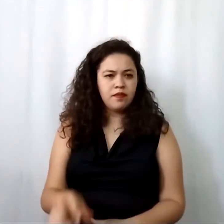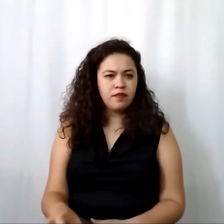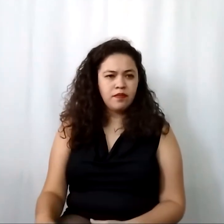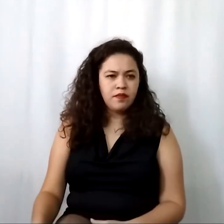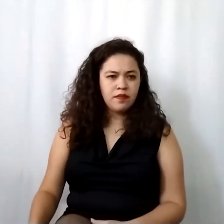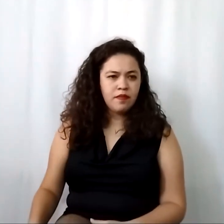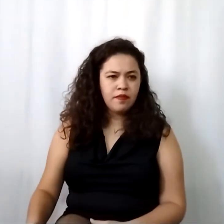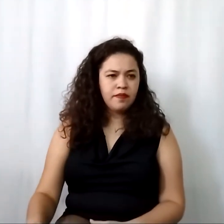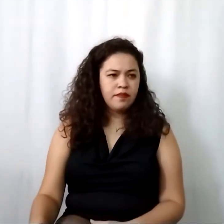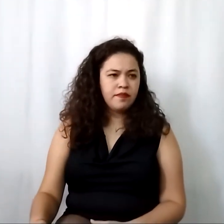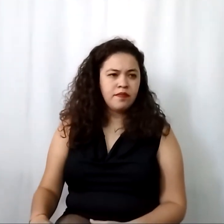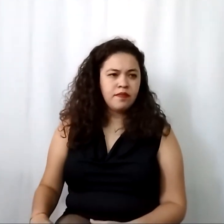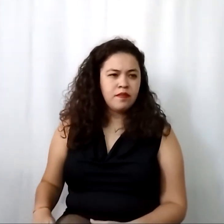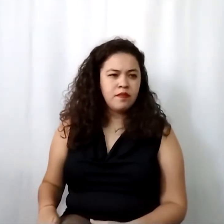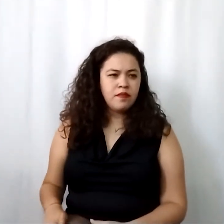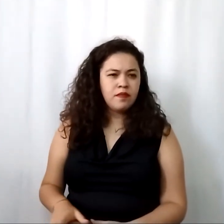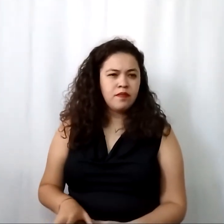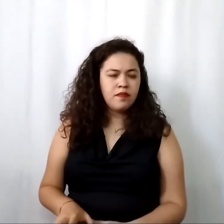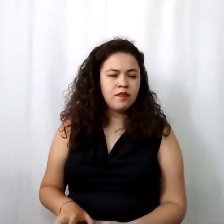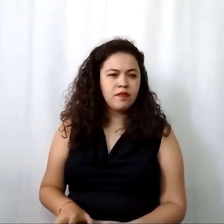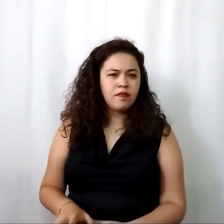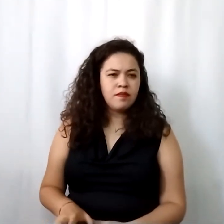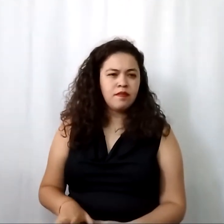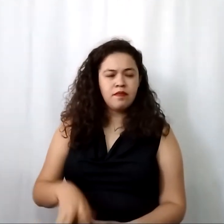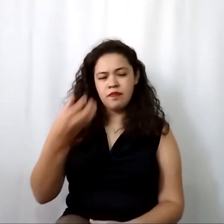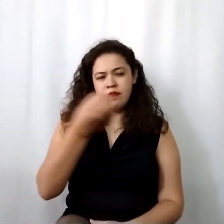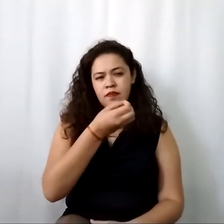pues, lo define cada organización.